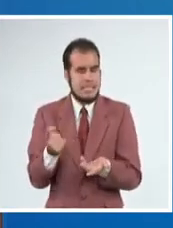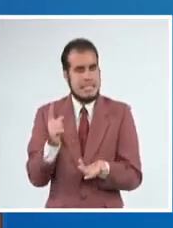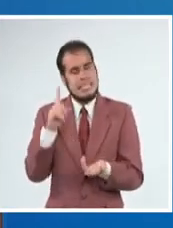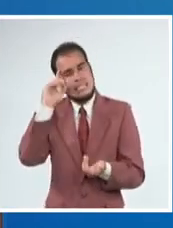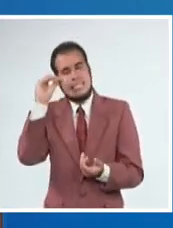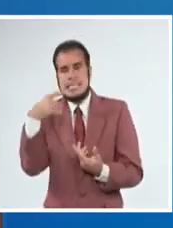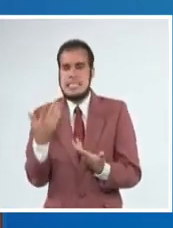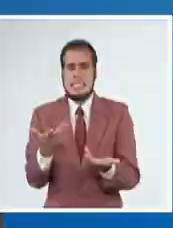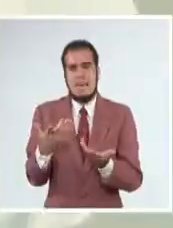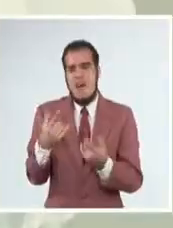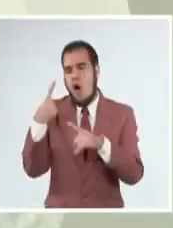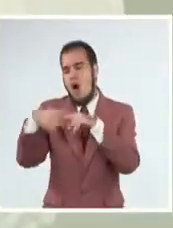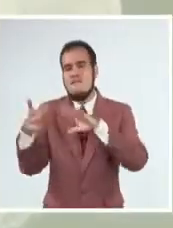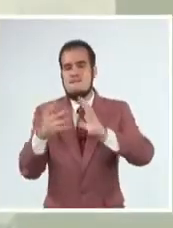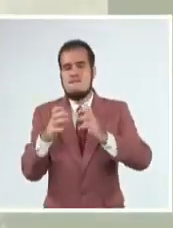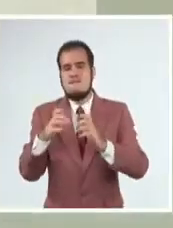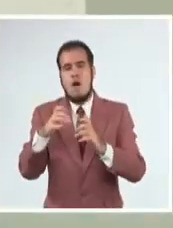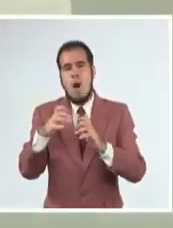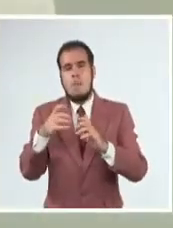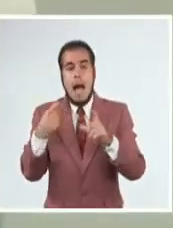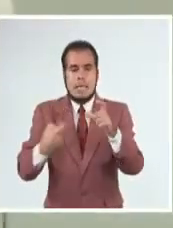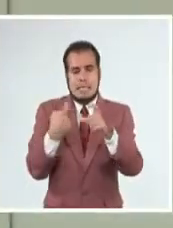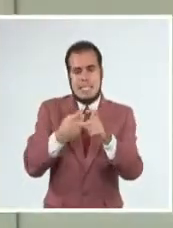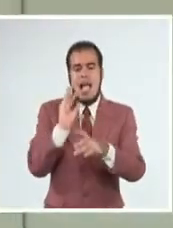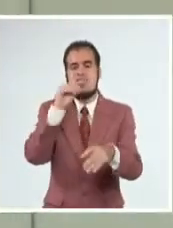no convencional.